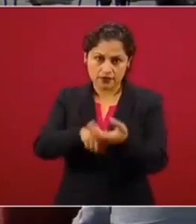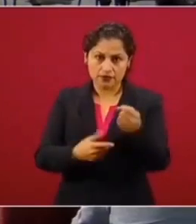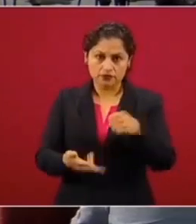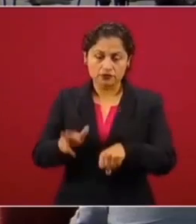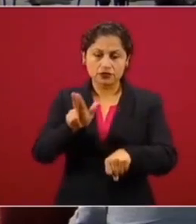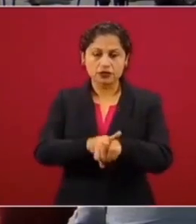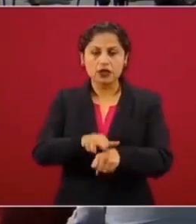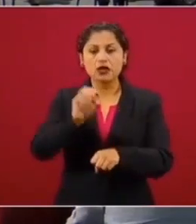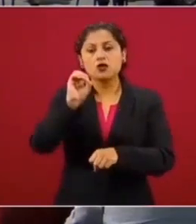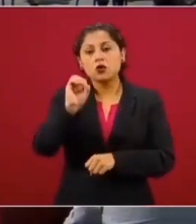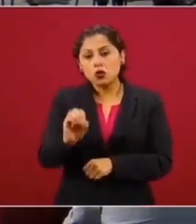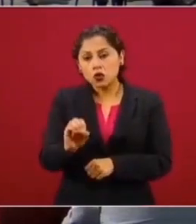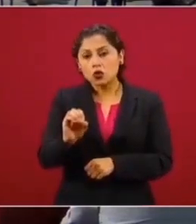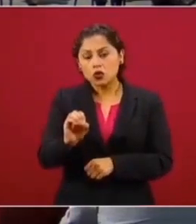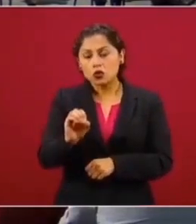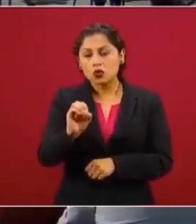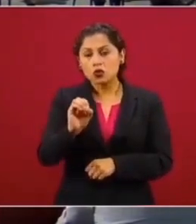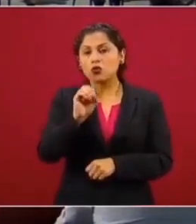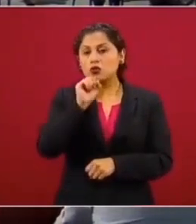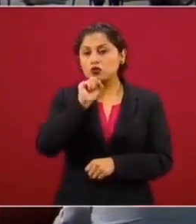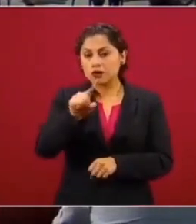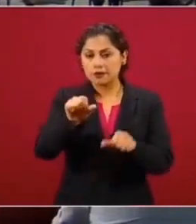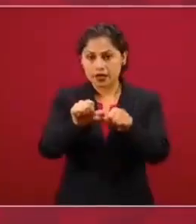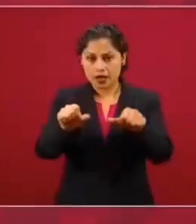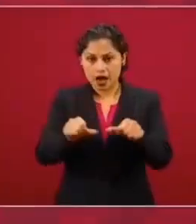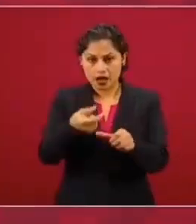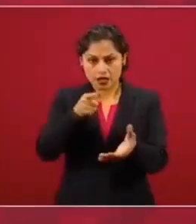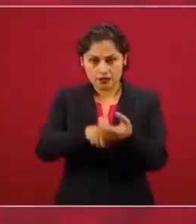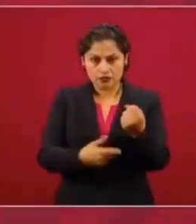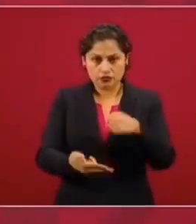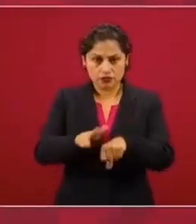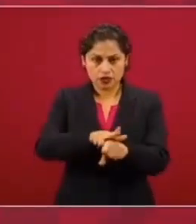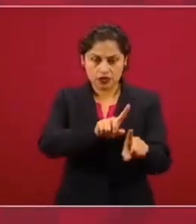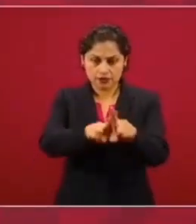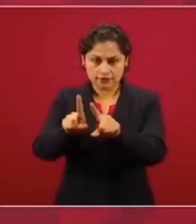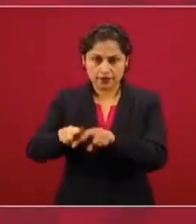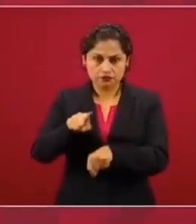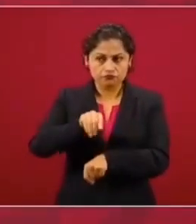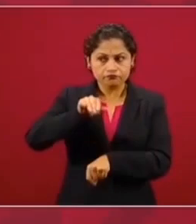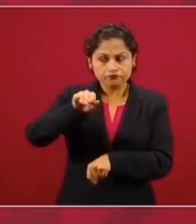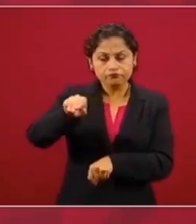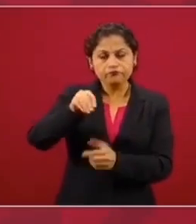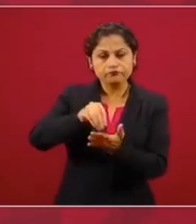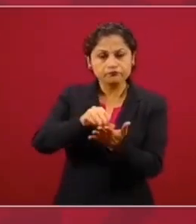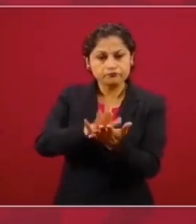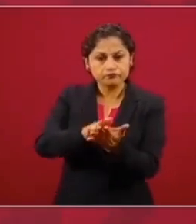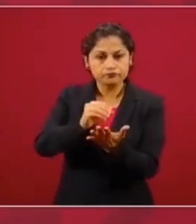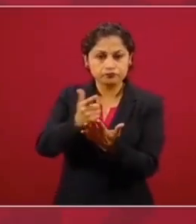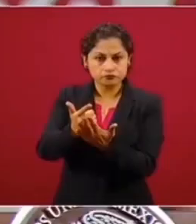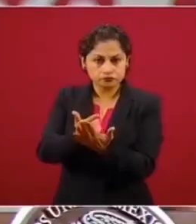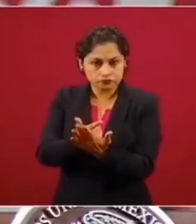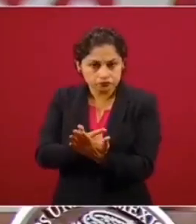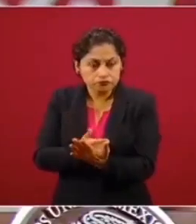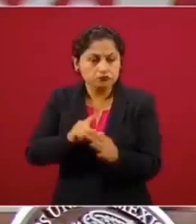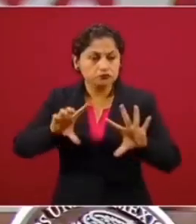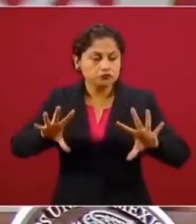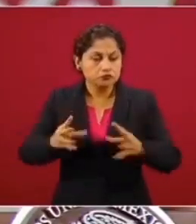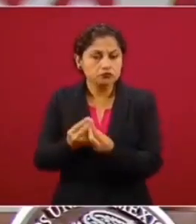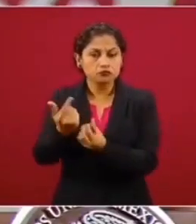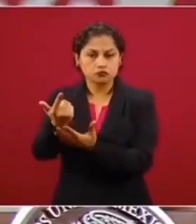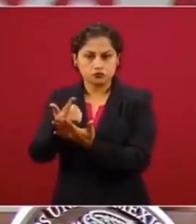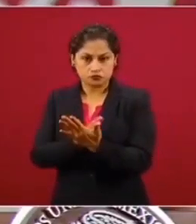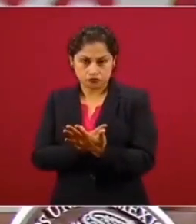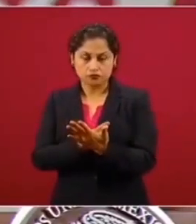directamente en las áreas médicas y con eso vamos haciendo el censo y a partir de eso se van sumando porque no es